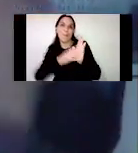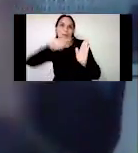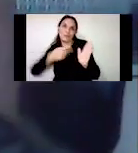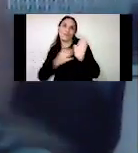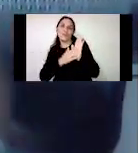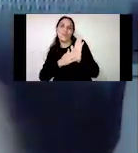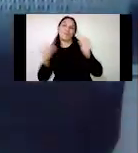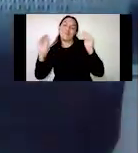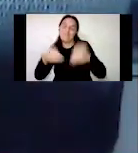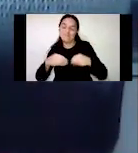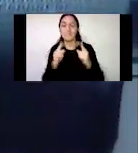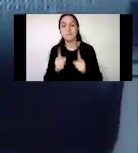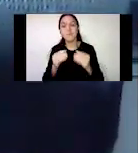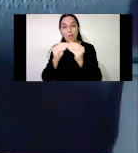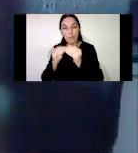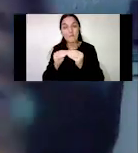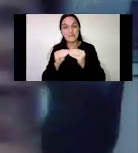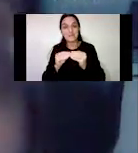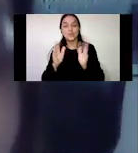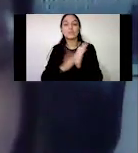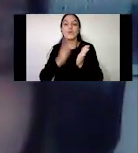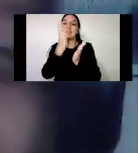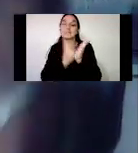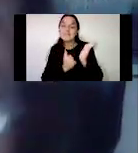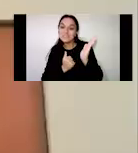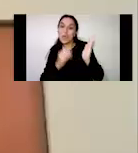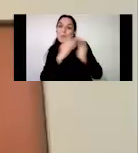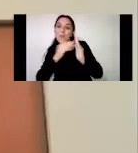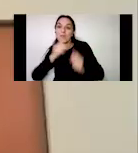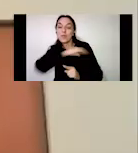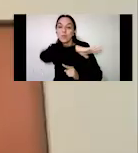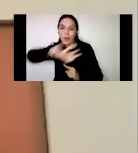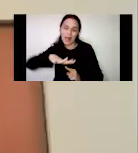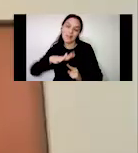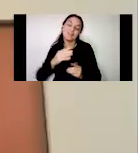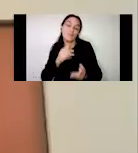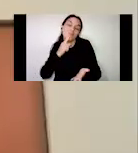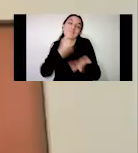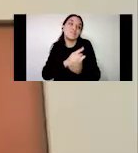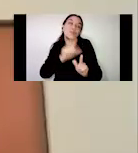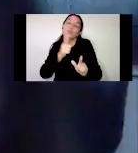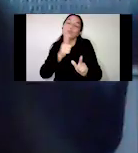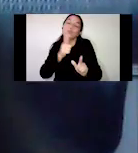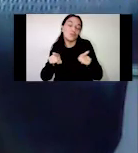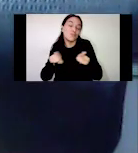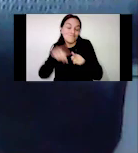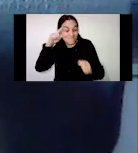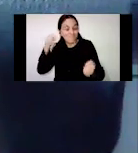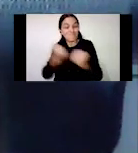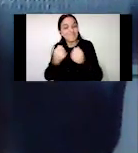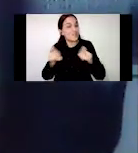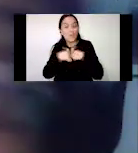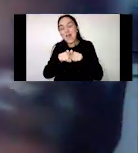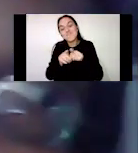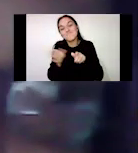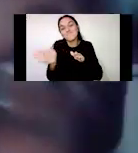bueno, al compañero de la exención de inmuebles rurales le di, no hay postura del organismo, yo pienso lo mismo que él, pero no